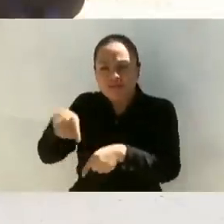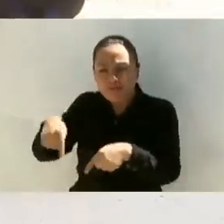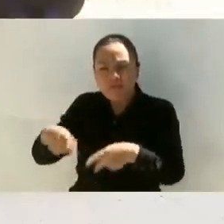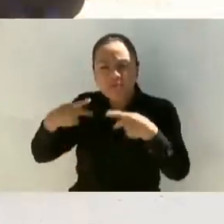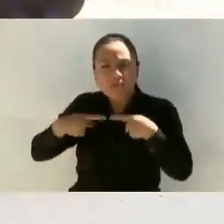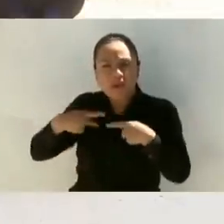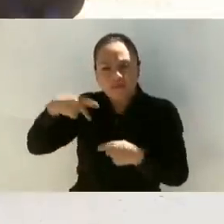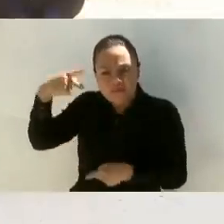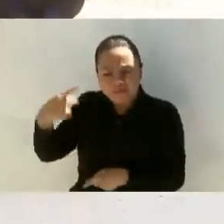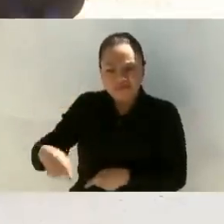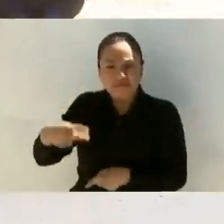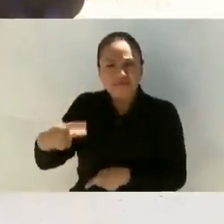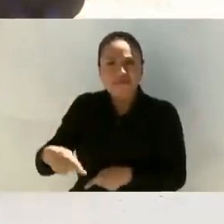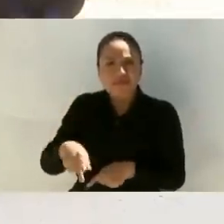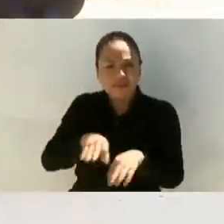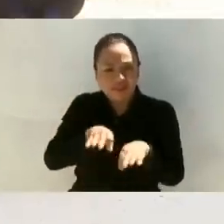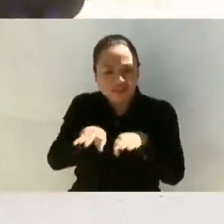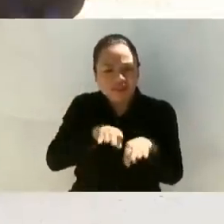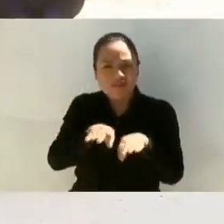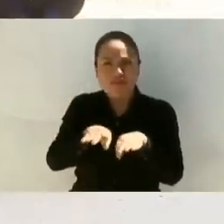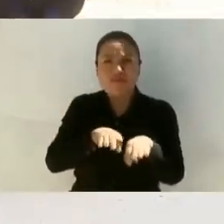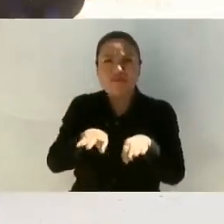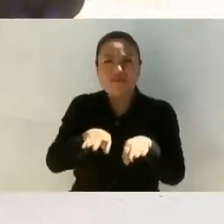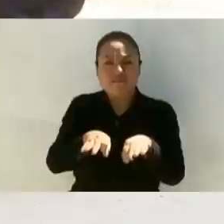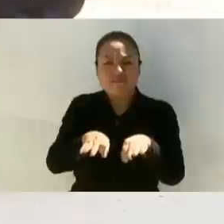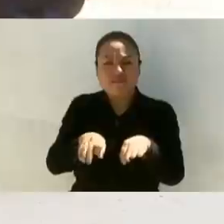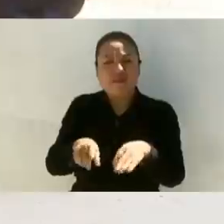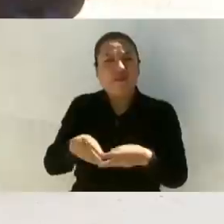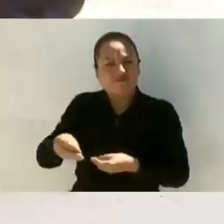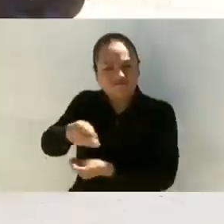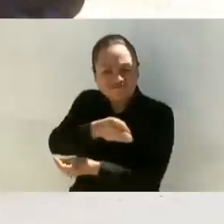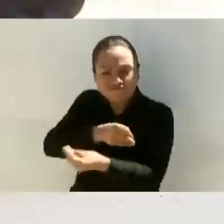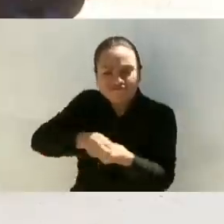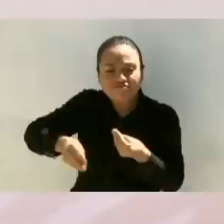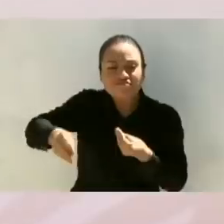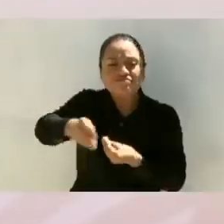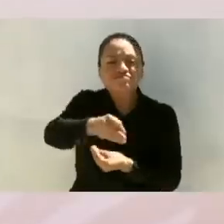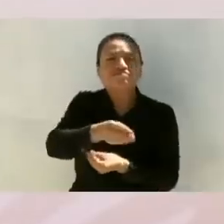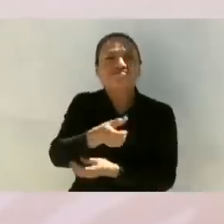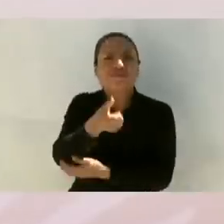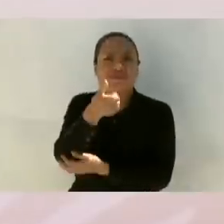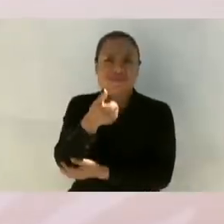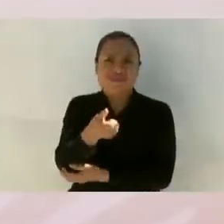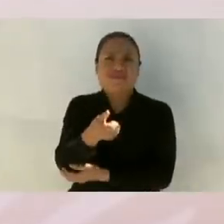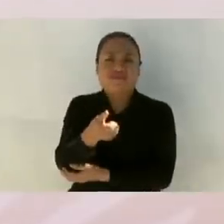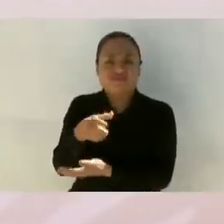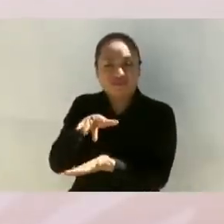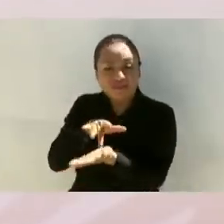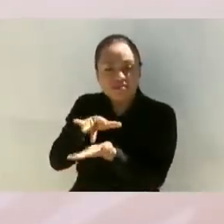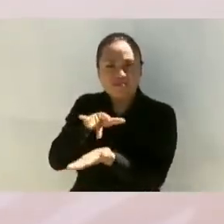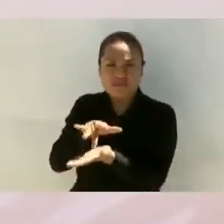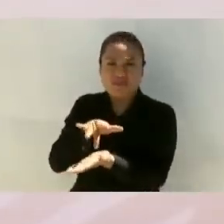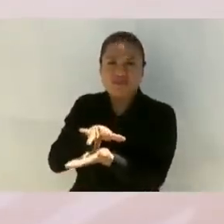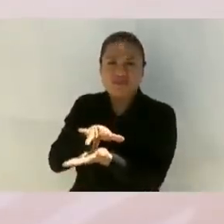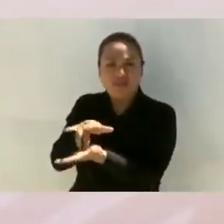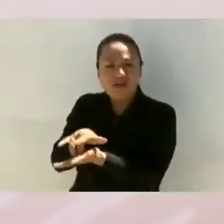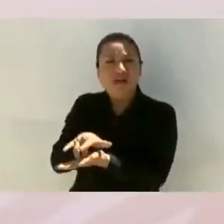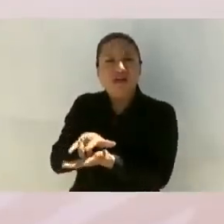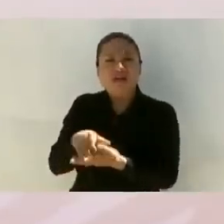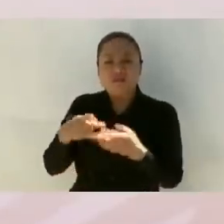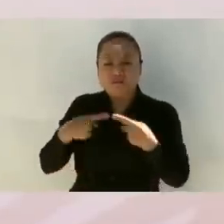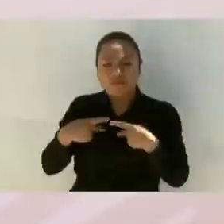que haya trabajo, que se reactive la economía, que se apoye al comercio.